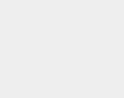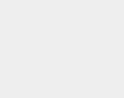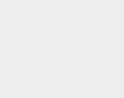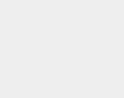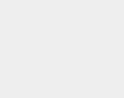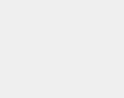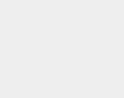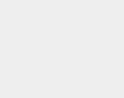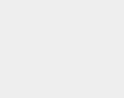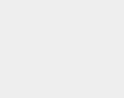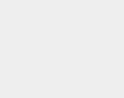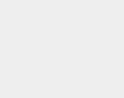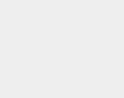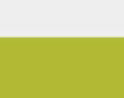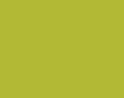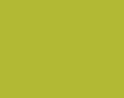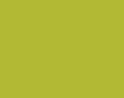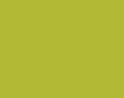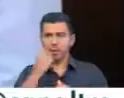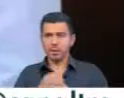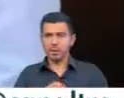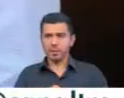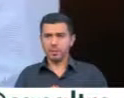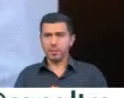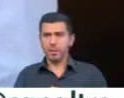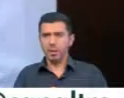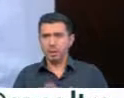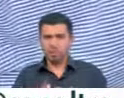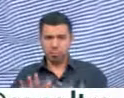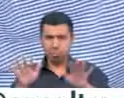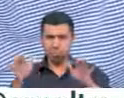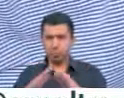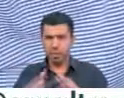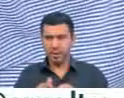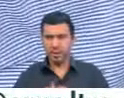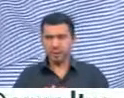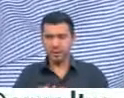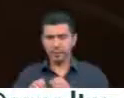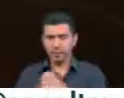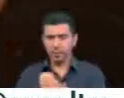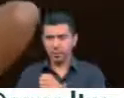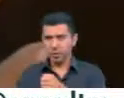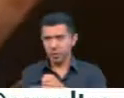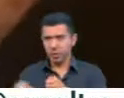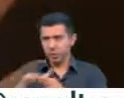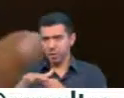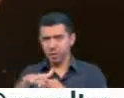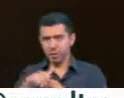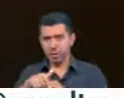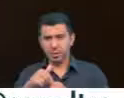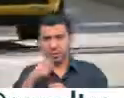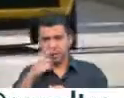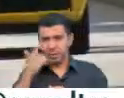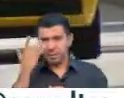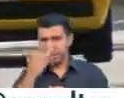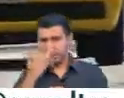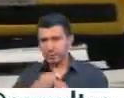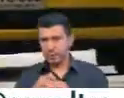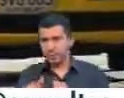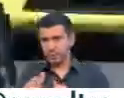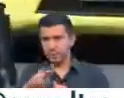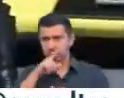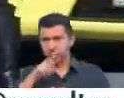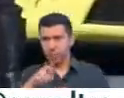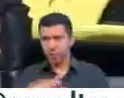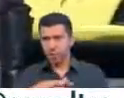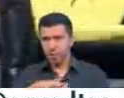pero puntocom según los reportes arrojados por el equipo de calidad del aire del ente ambiental gran parte de los conductores no